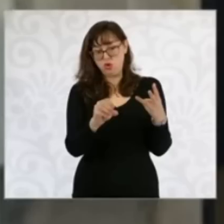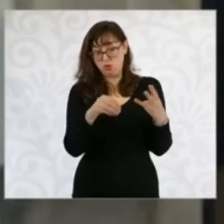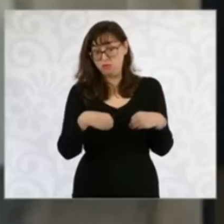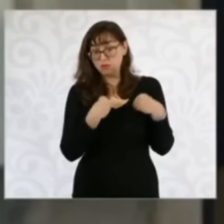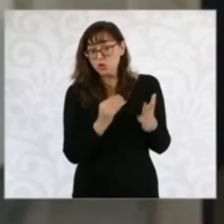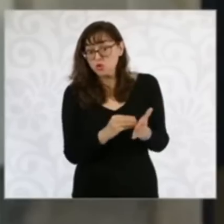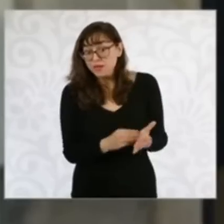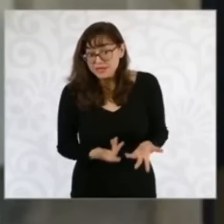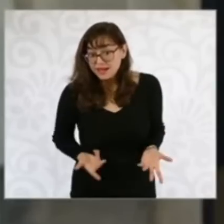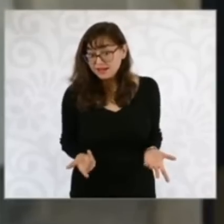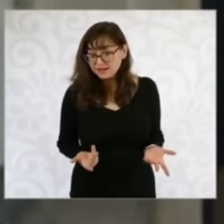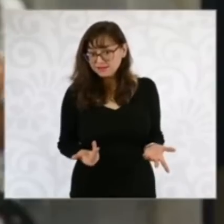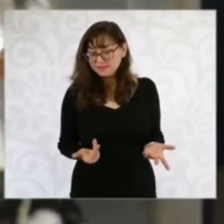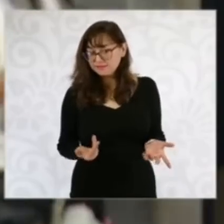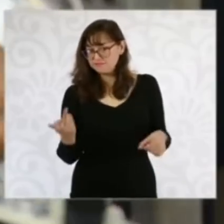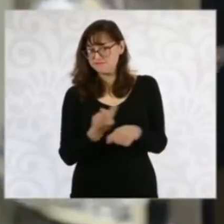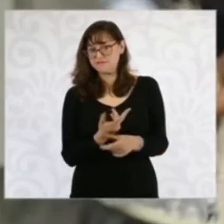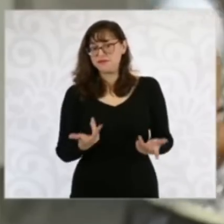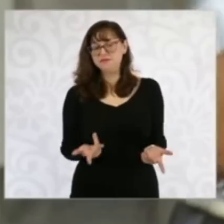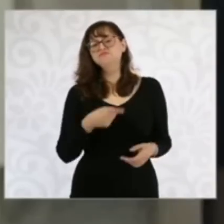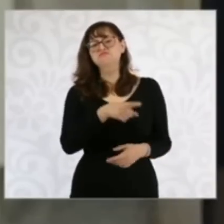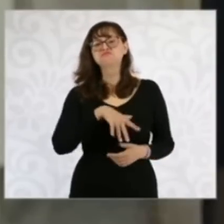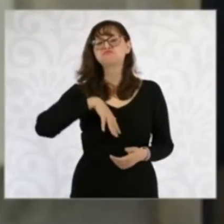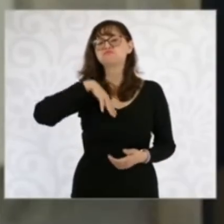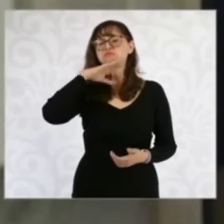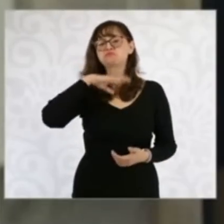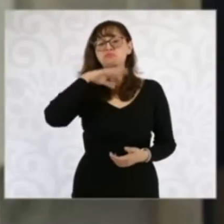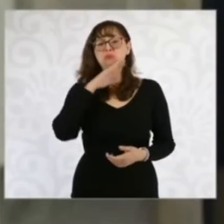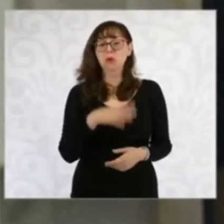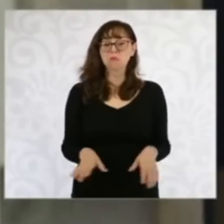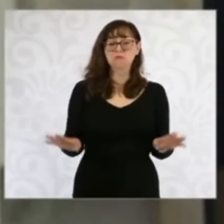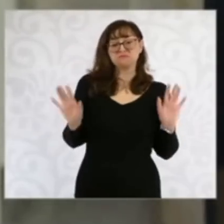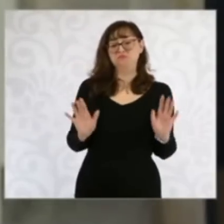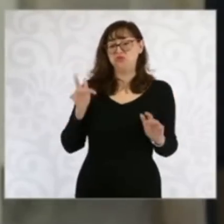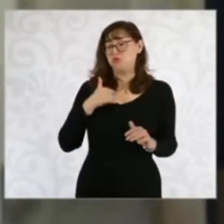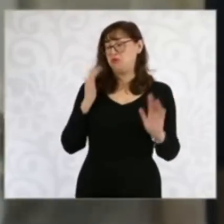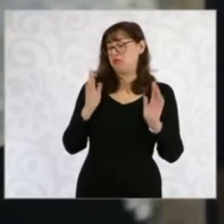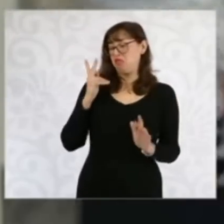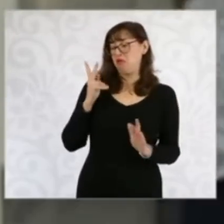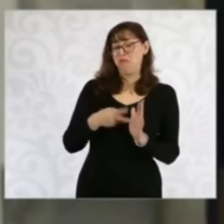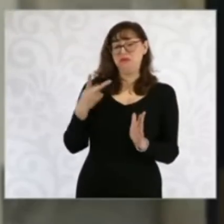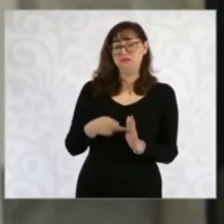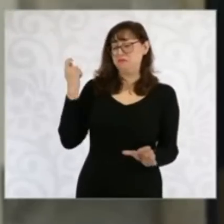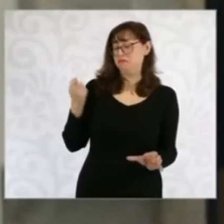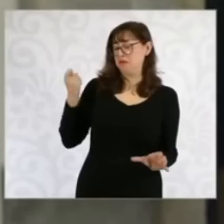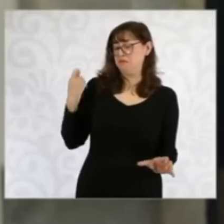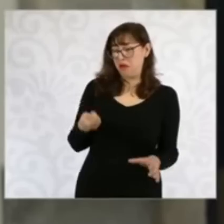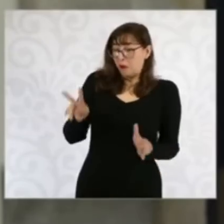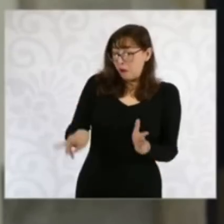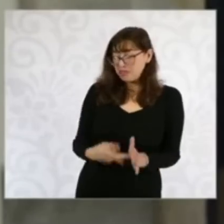vivo. Entonces hay ahí un tema incluso de cinismo, porque se le ha entrevistado y dice, pues como yo ya fui sentenciado 2 veces, no puedo ser juzgado sobre el